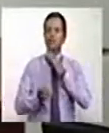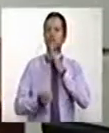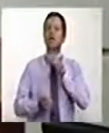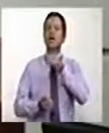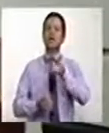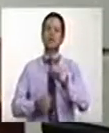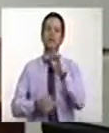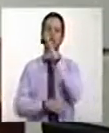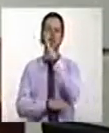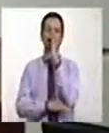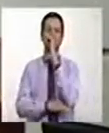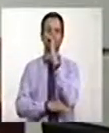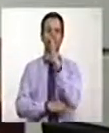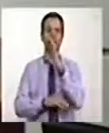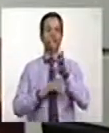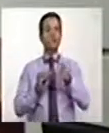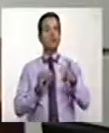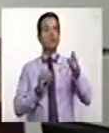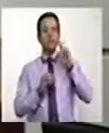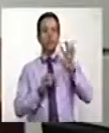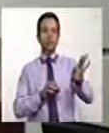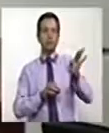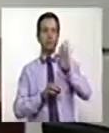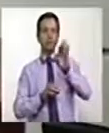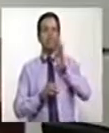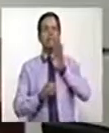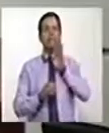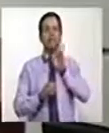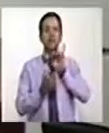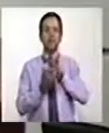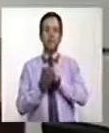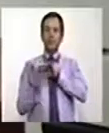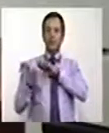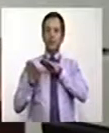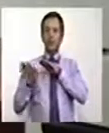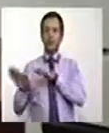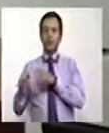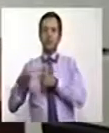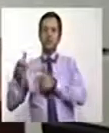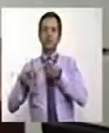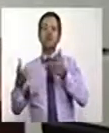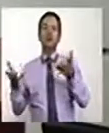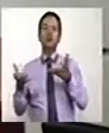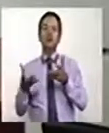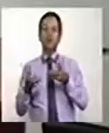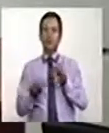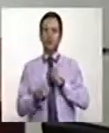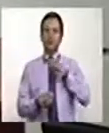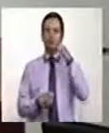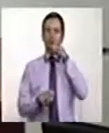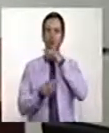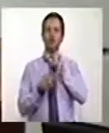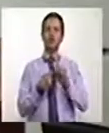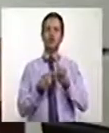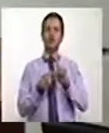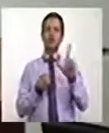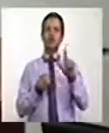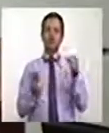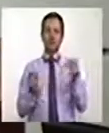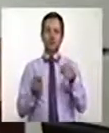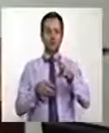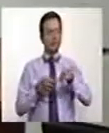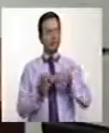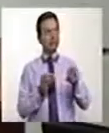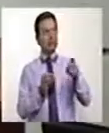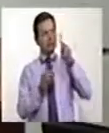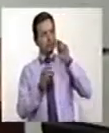Fue representante a la Cámara por el Partido Liberal Colombiano, donde marcó huella por su rectitud, altura intelectual y moral